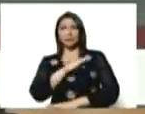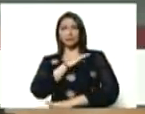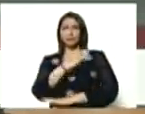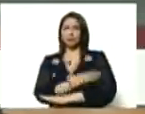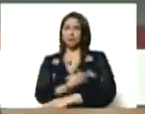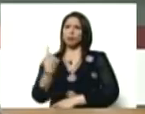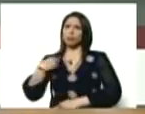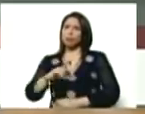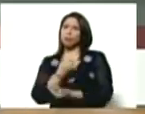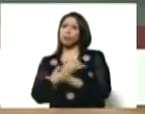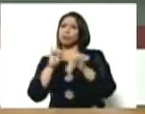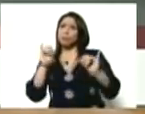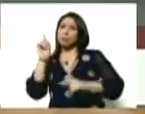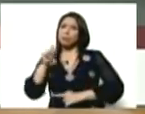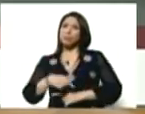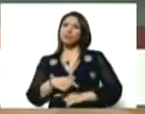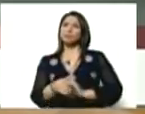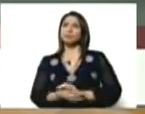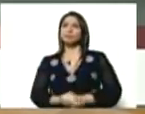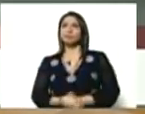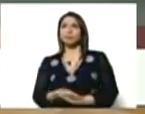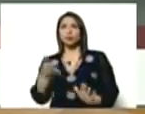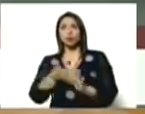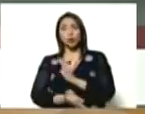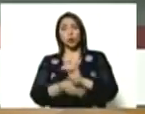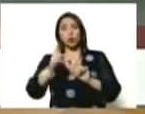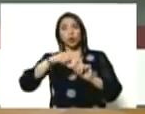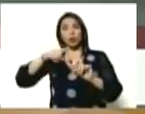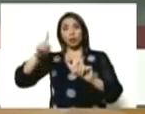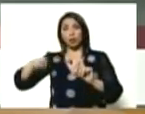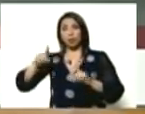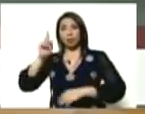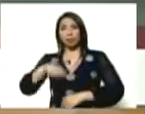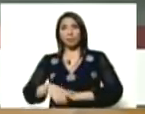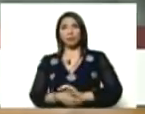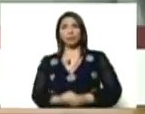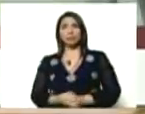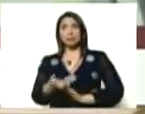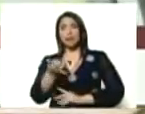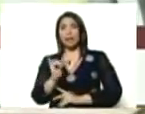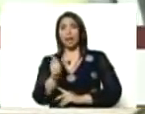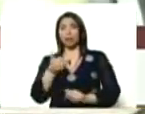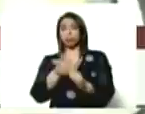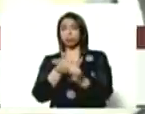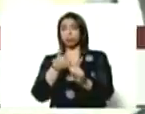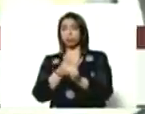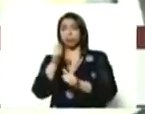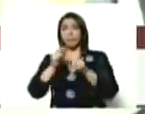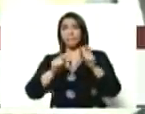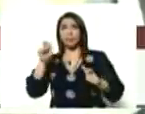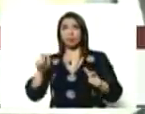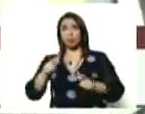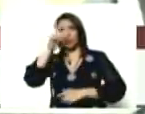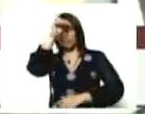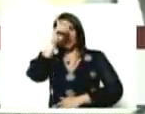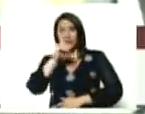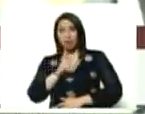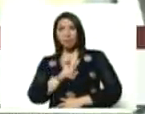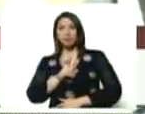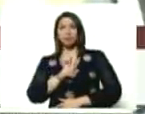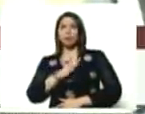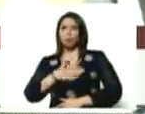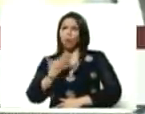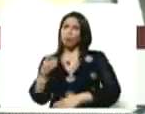tiene independencia en cuanto a la energía. Además, cuenta con asistencia para las personas con discapacidad.